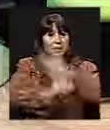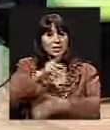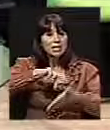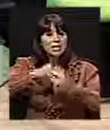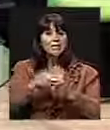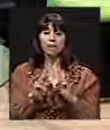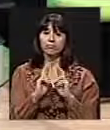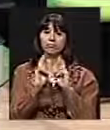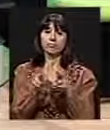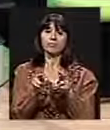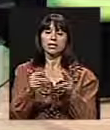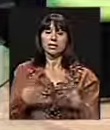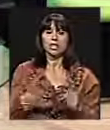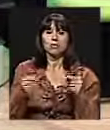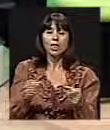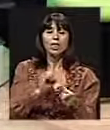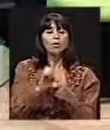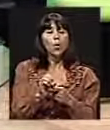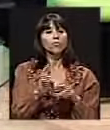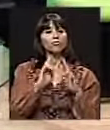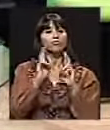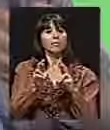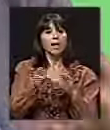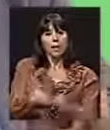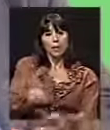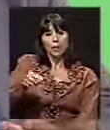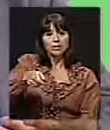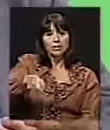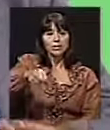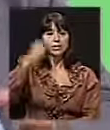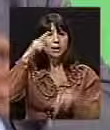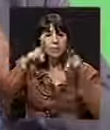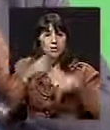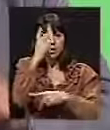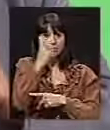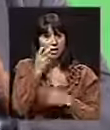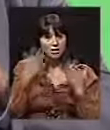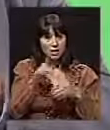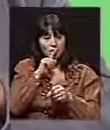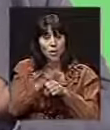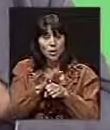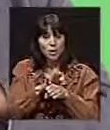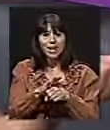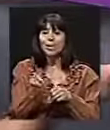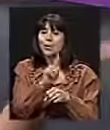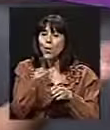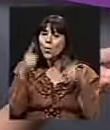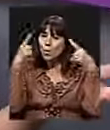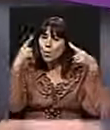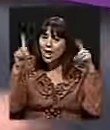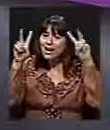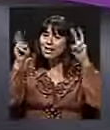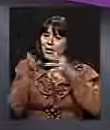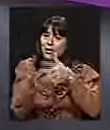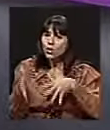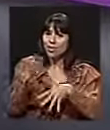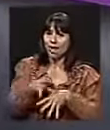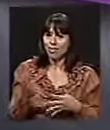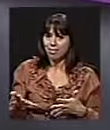ruedas o entregar bastones para los no videntes, y que con eso se cumple en un gobierno. Pero es más bien, lograr esa prioridad. ese mismo